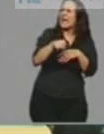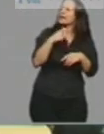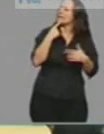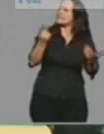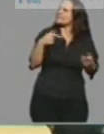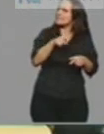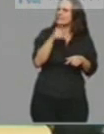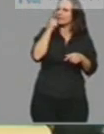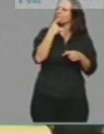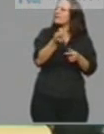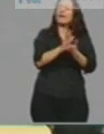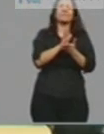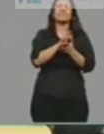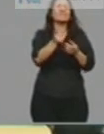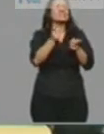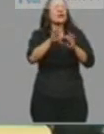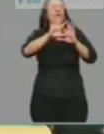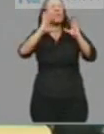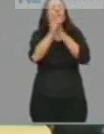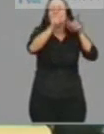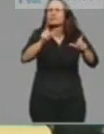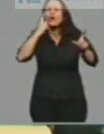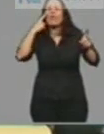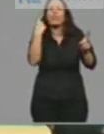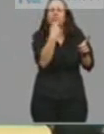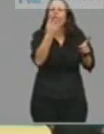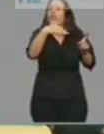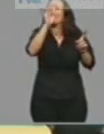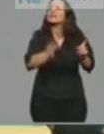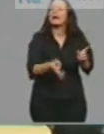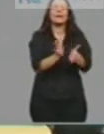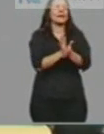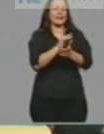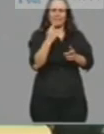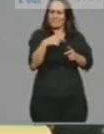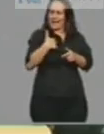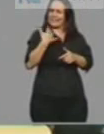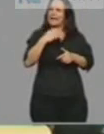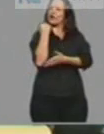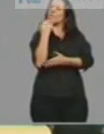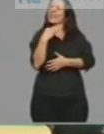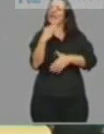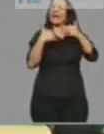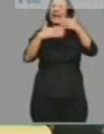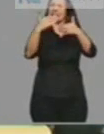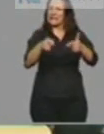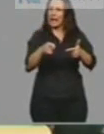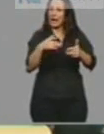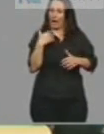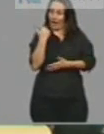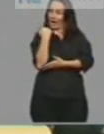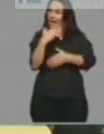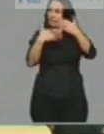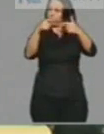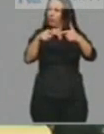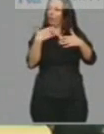necesario que el mundo comprendiera que era necesario que nos dejaran crecer la economía argentina para poder pagar. Sostuvo una